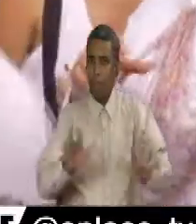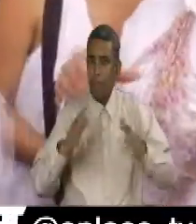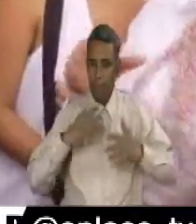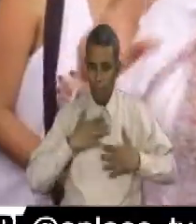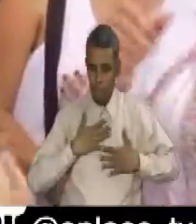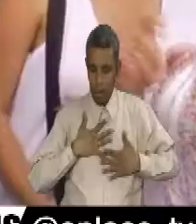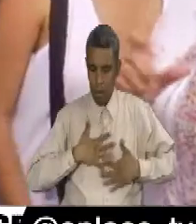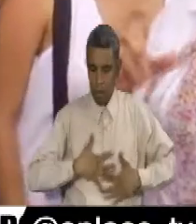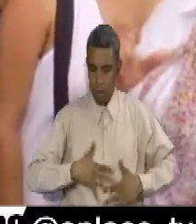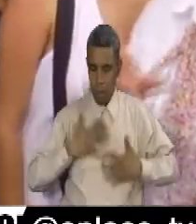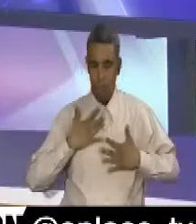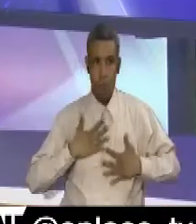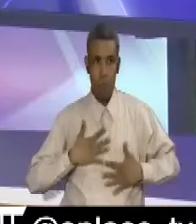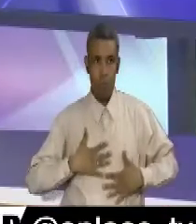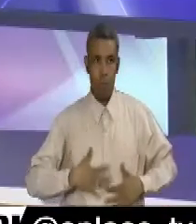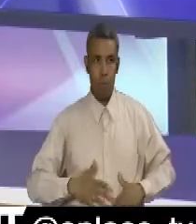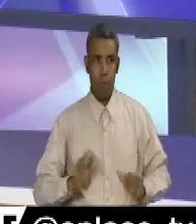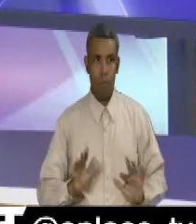Hola, mijo.